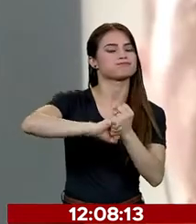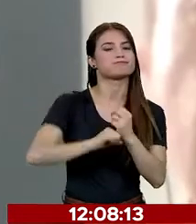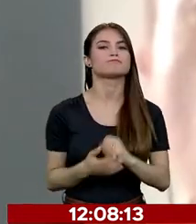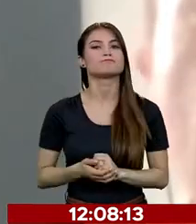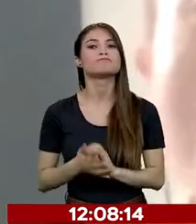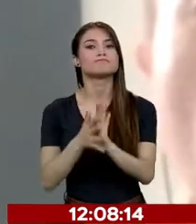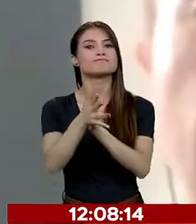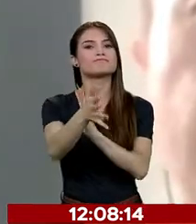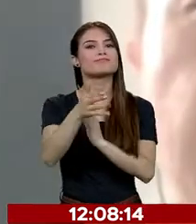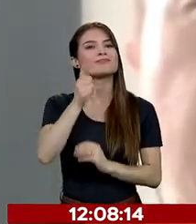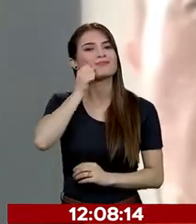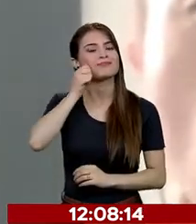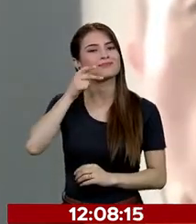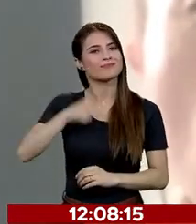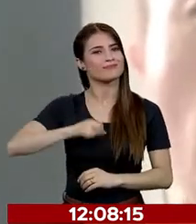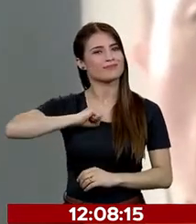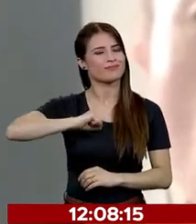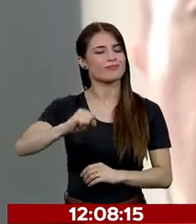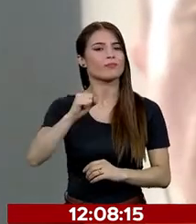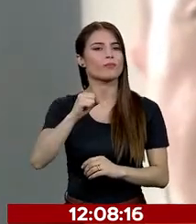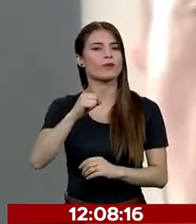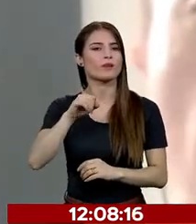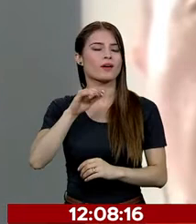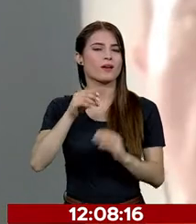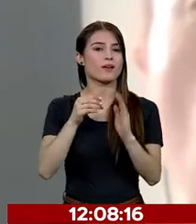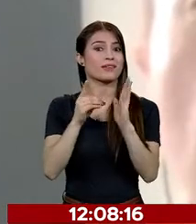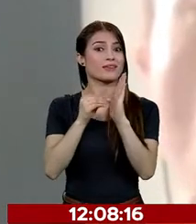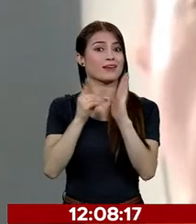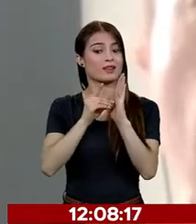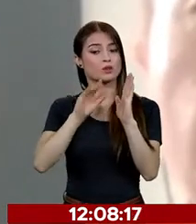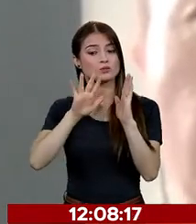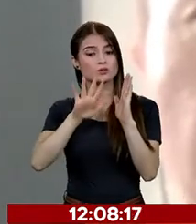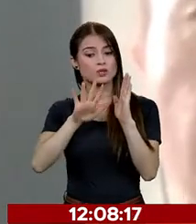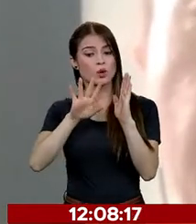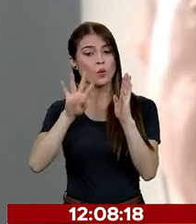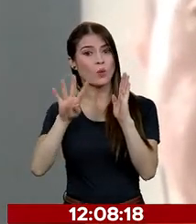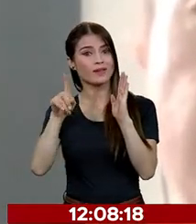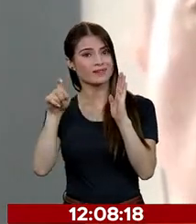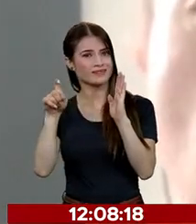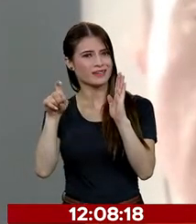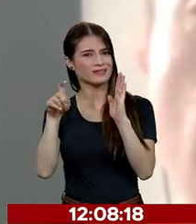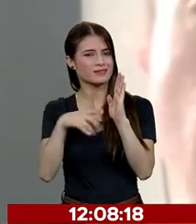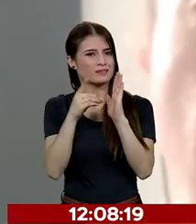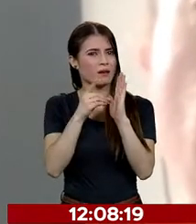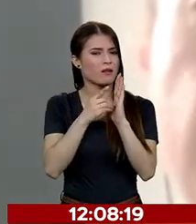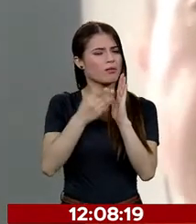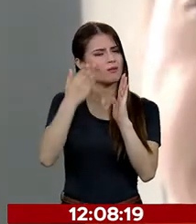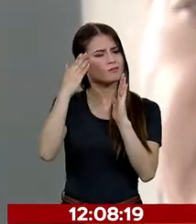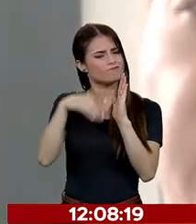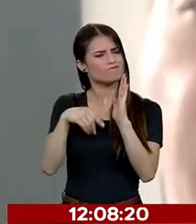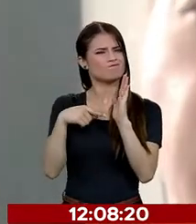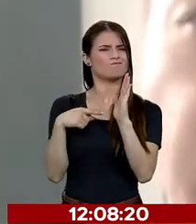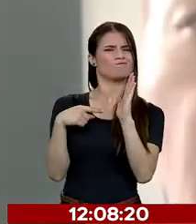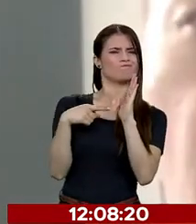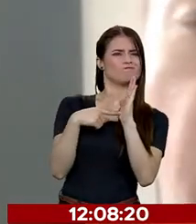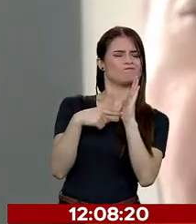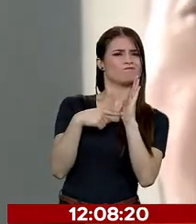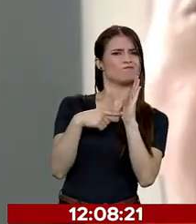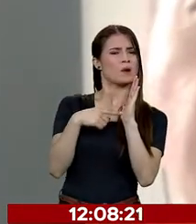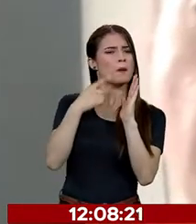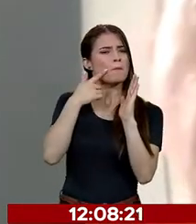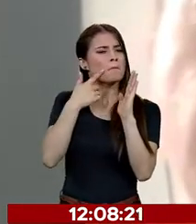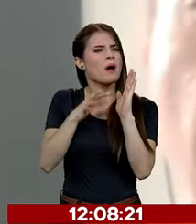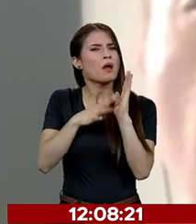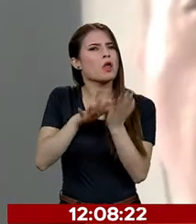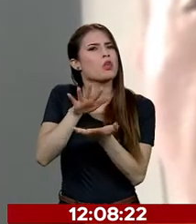El decreto 546 emitido por el Gobierno Nacional se convierte en un saludo a la bandera, ya que excluye más de 70 delitos y le